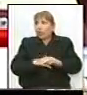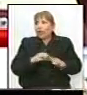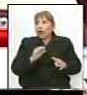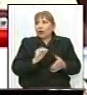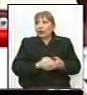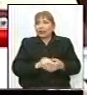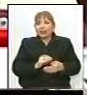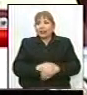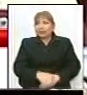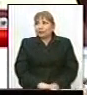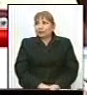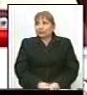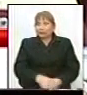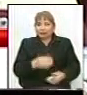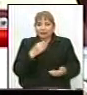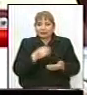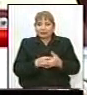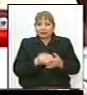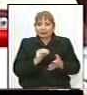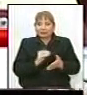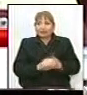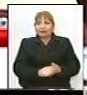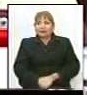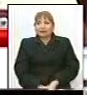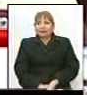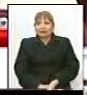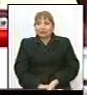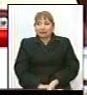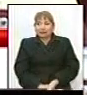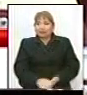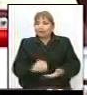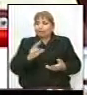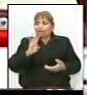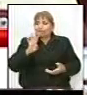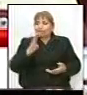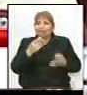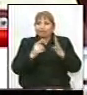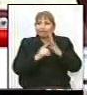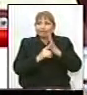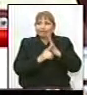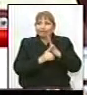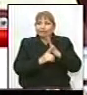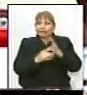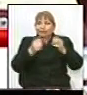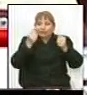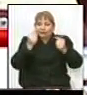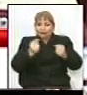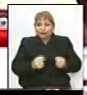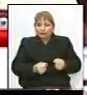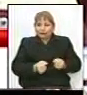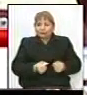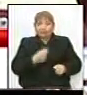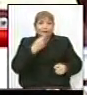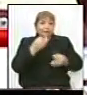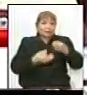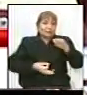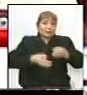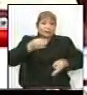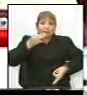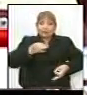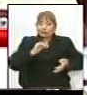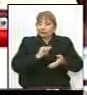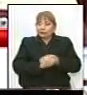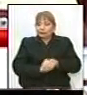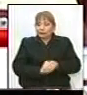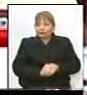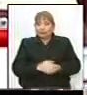eso se hace, como digo, de oficio o a pedido de parte. En cuarto lugar, por decisión de la autoridad judicial competente,